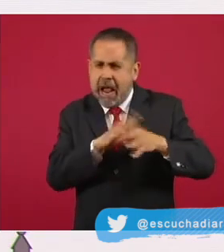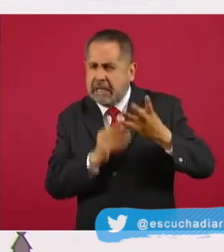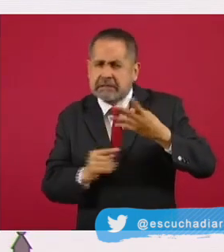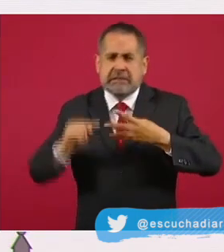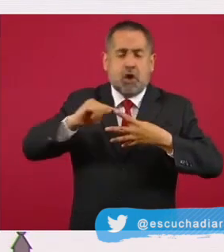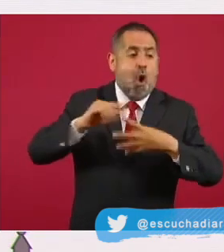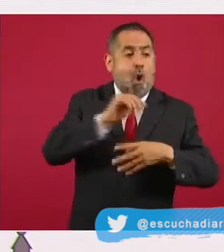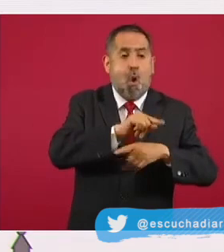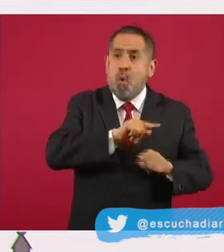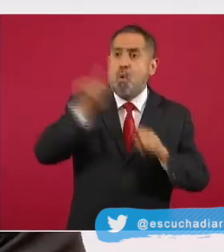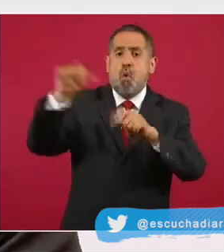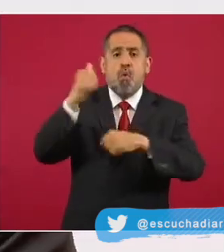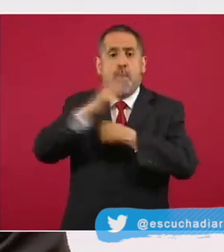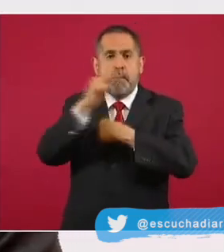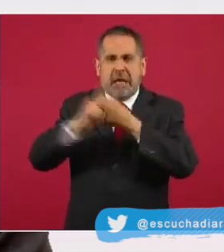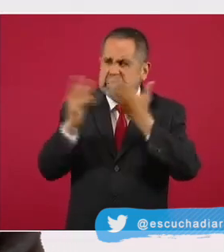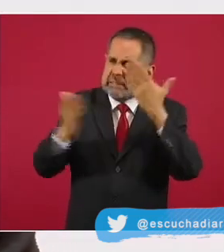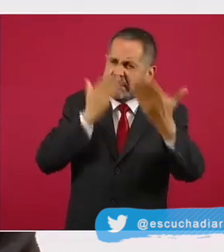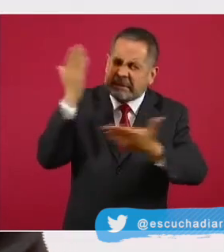extranjero.